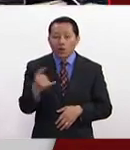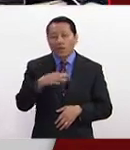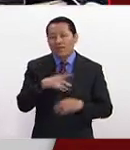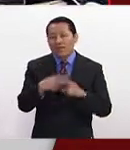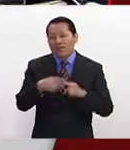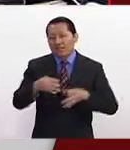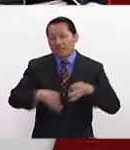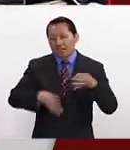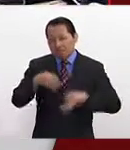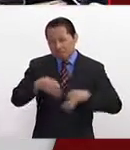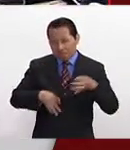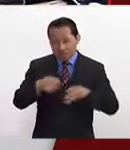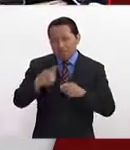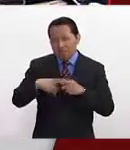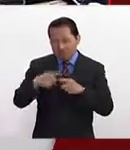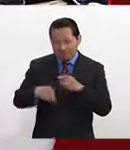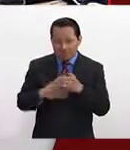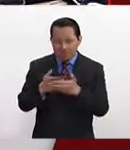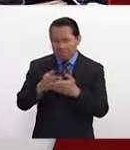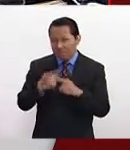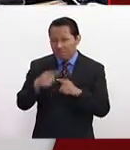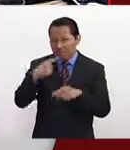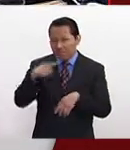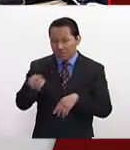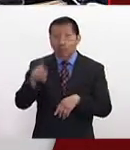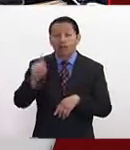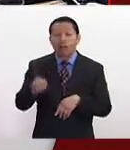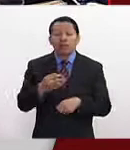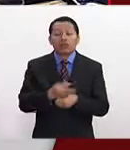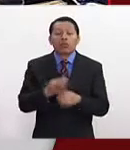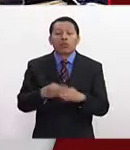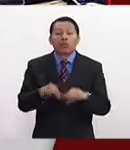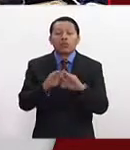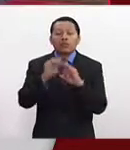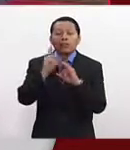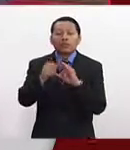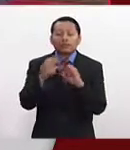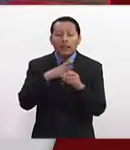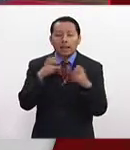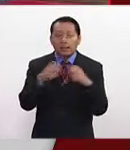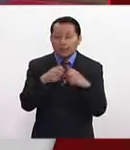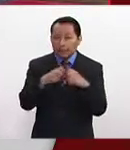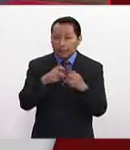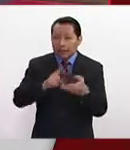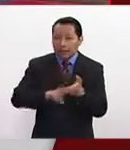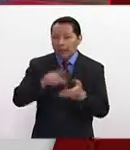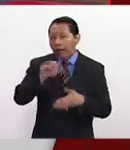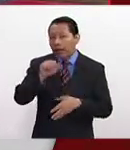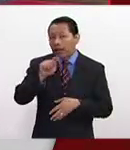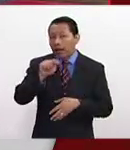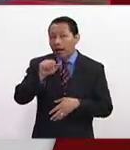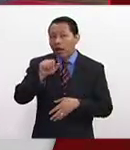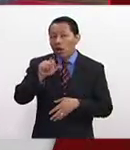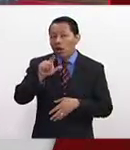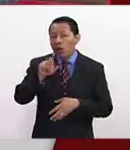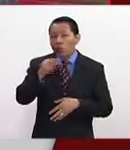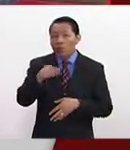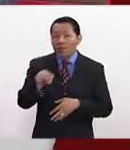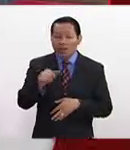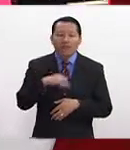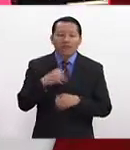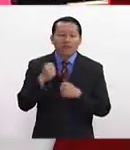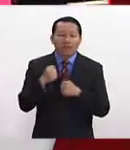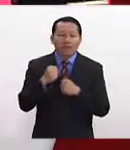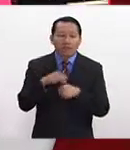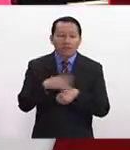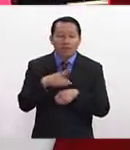ante el tribunal. Y lo importante ahorita es que la tensión en Cataluña es demasiada.